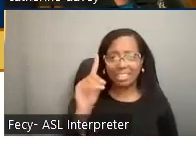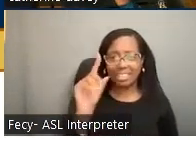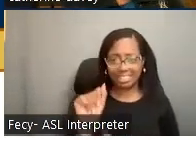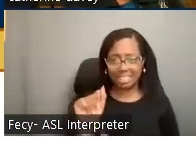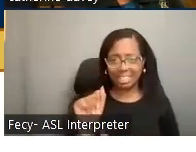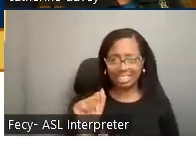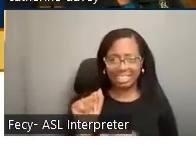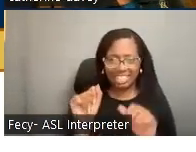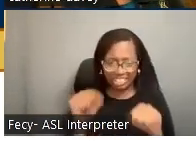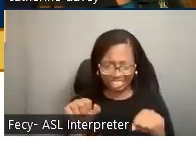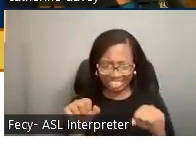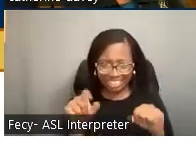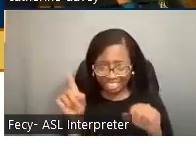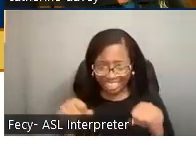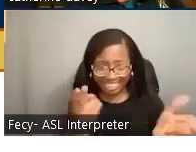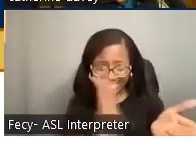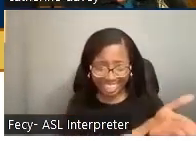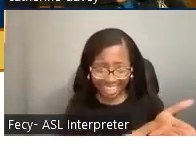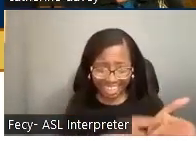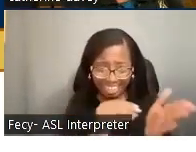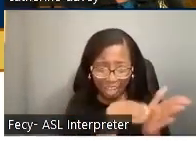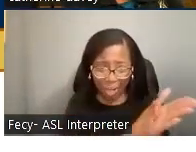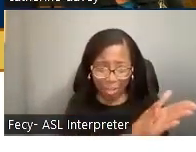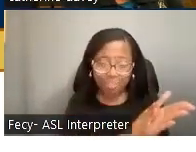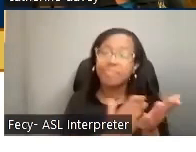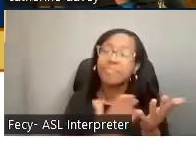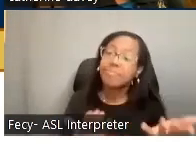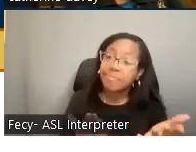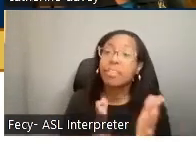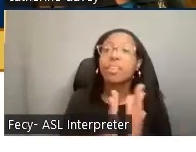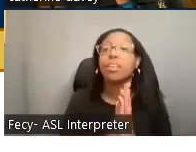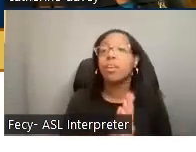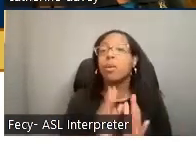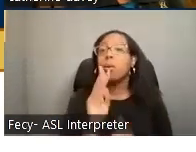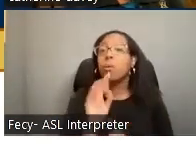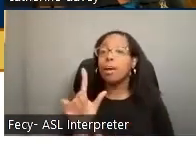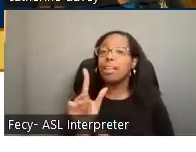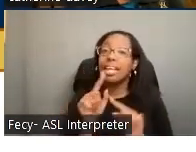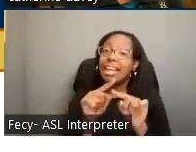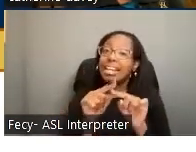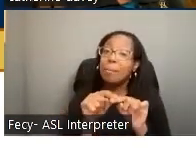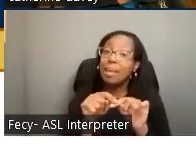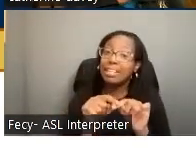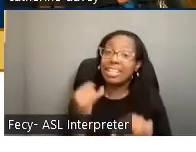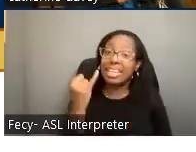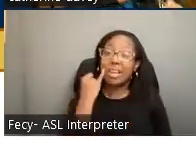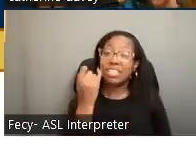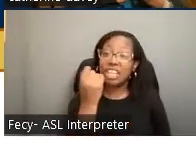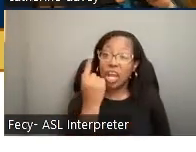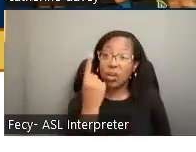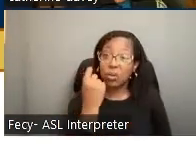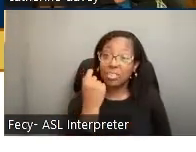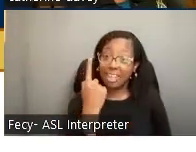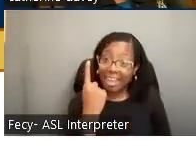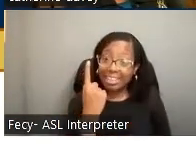she ella absolutely hace para could, firmar right? un Competent applies to poder law, notarial? Tiene que ser but that's competente. why we Competente use language from bajo la lawyers ley. who Por are eso es que faithful from incluyo the